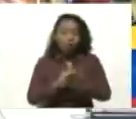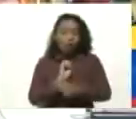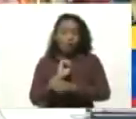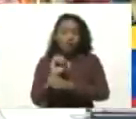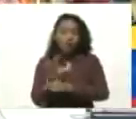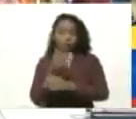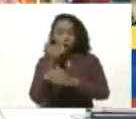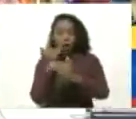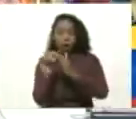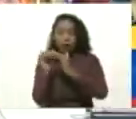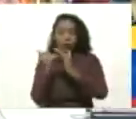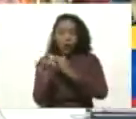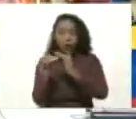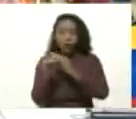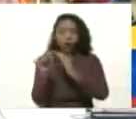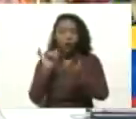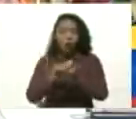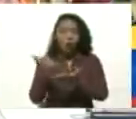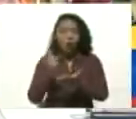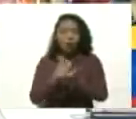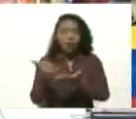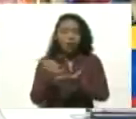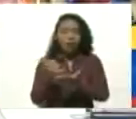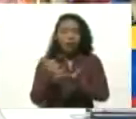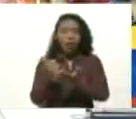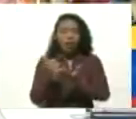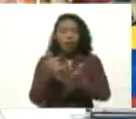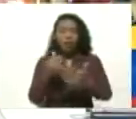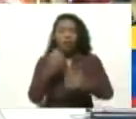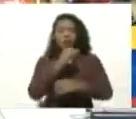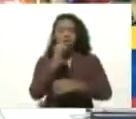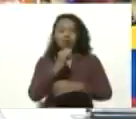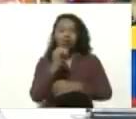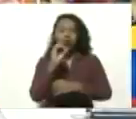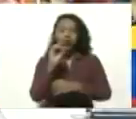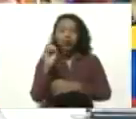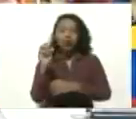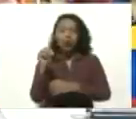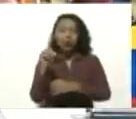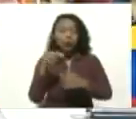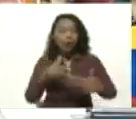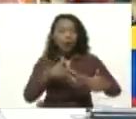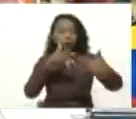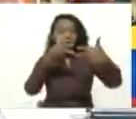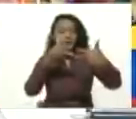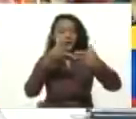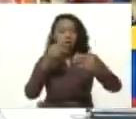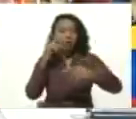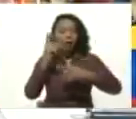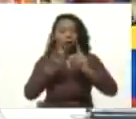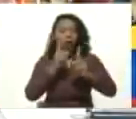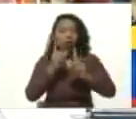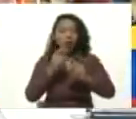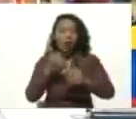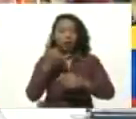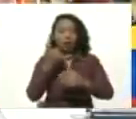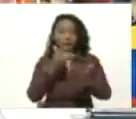correo electrónico, por la vía de WhatsApp, por la vía de Zoom. Recibían algunas clases por su teléfono.